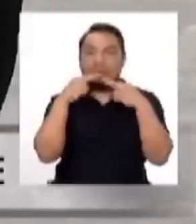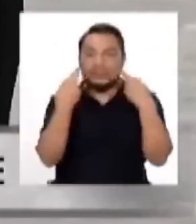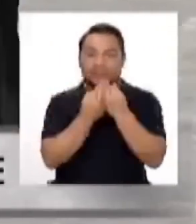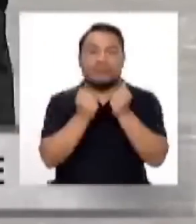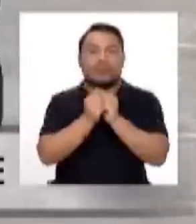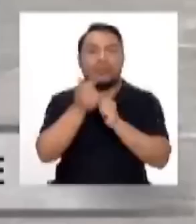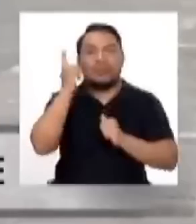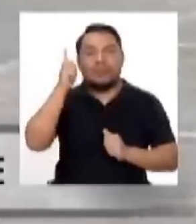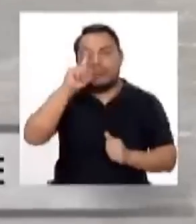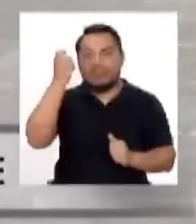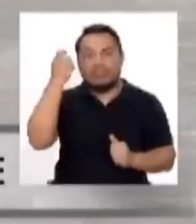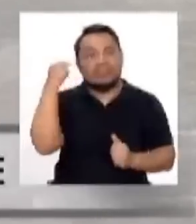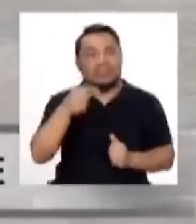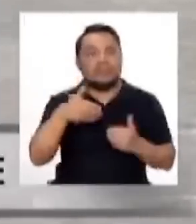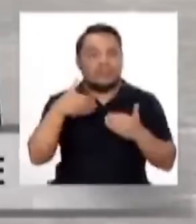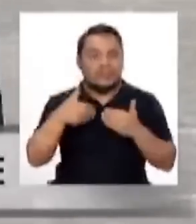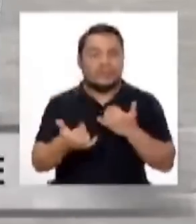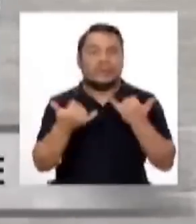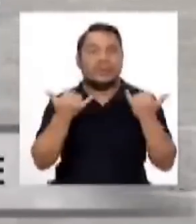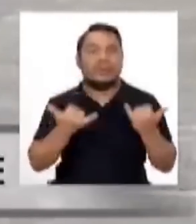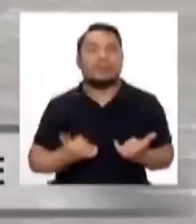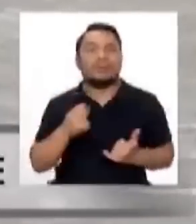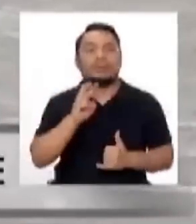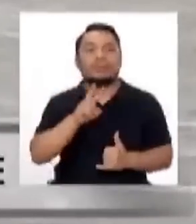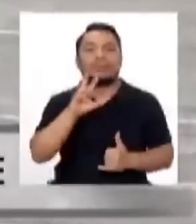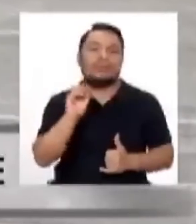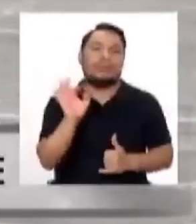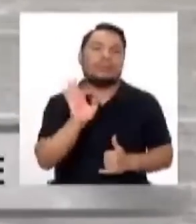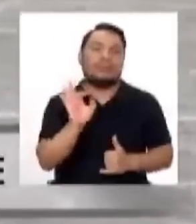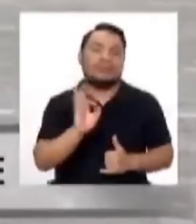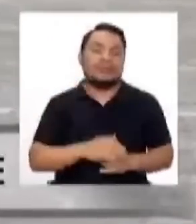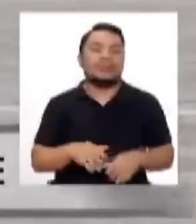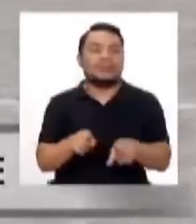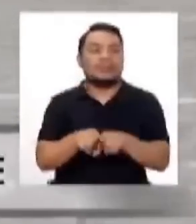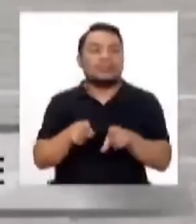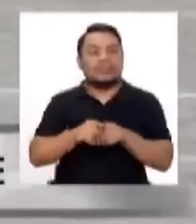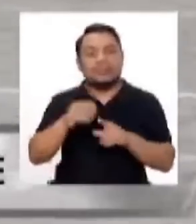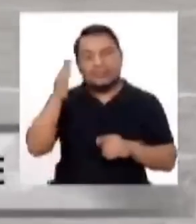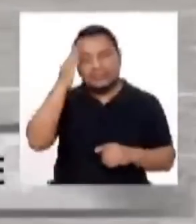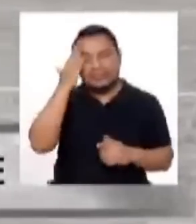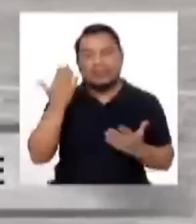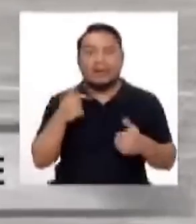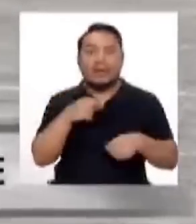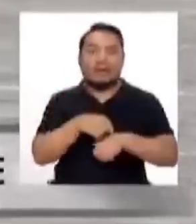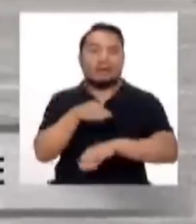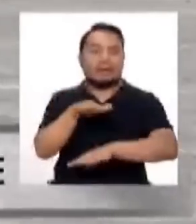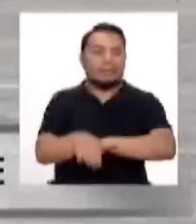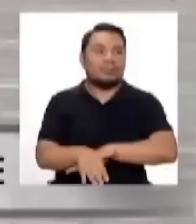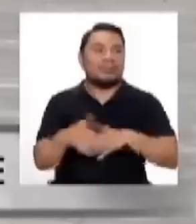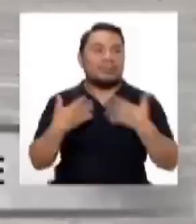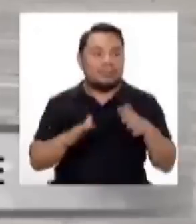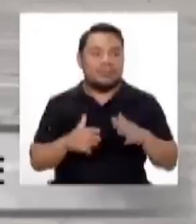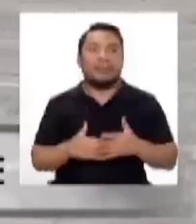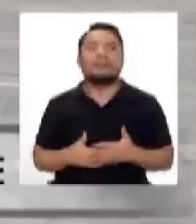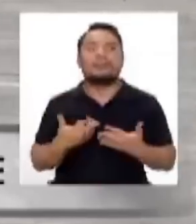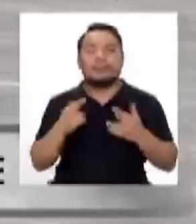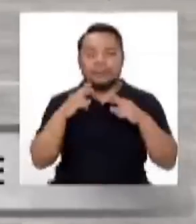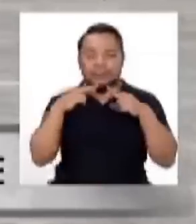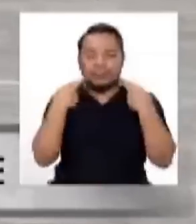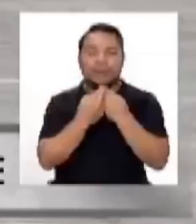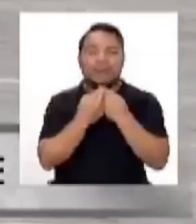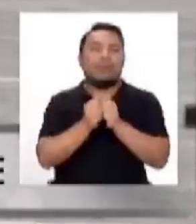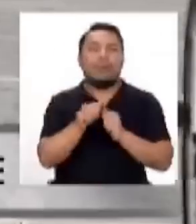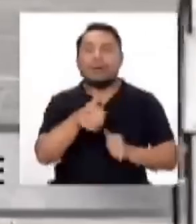líderes políticos que se desarrolla hoy 20 de febrero. También se sabe que por la tarde se estaría llevando reuniones con